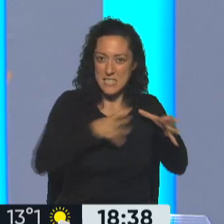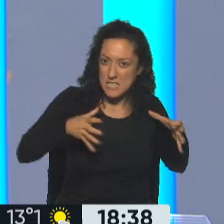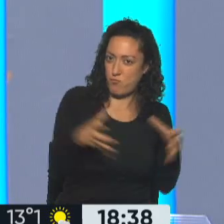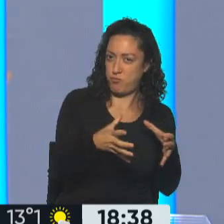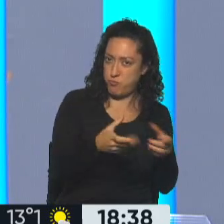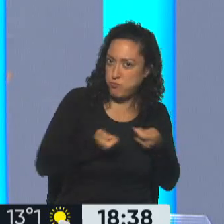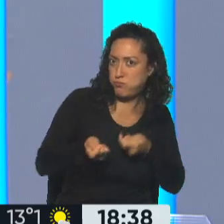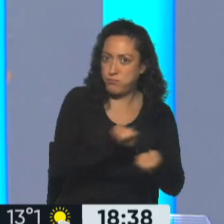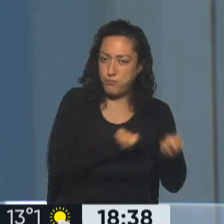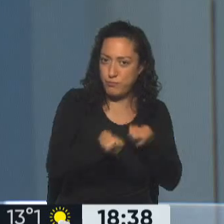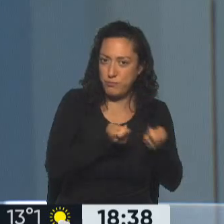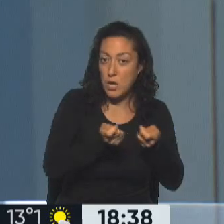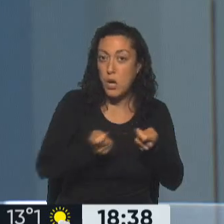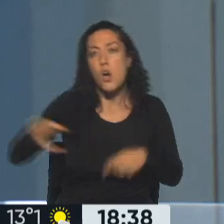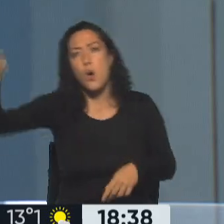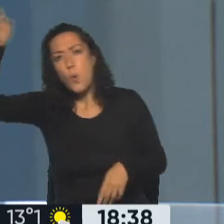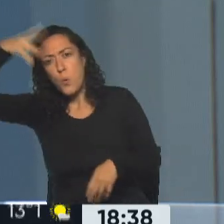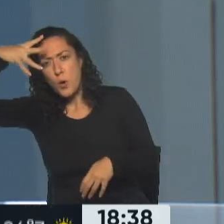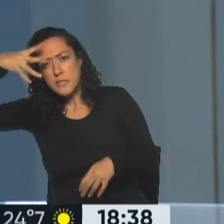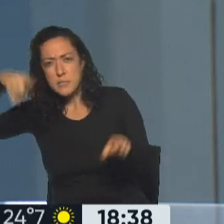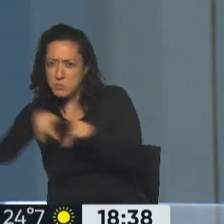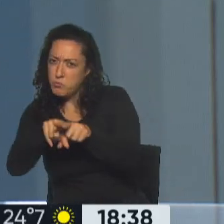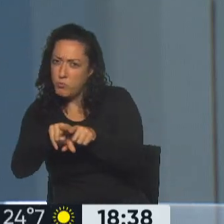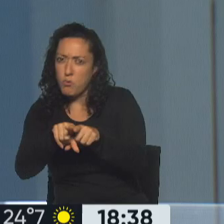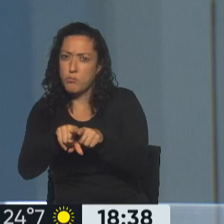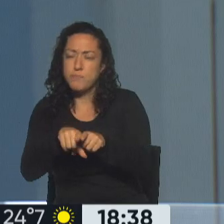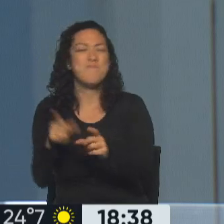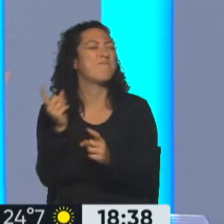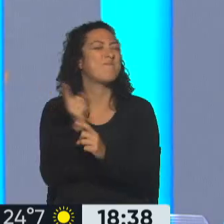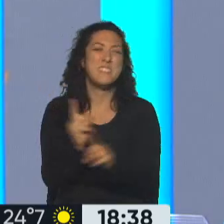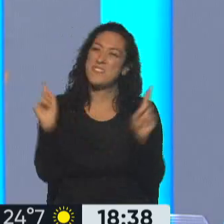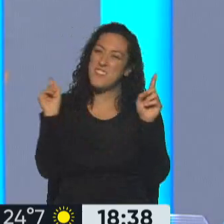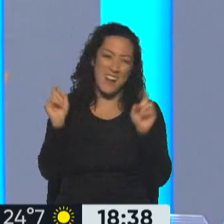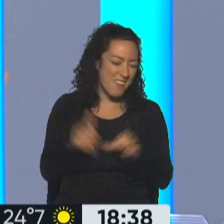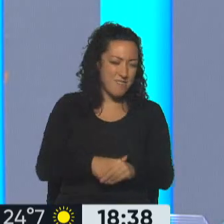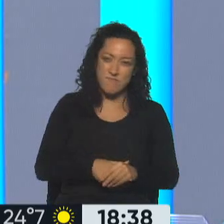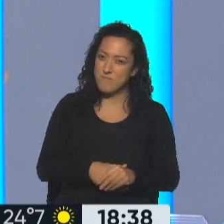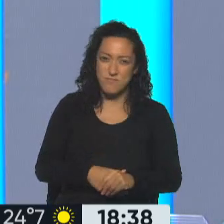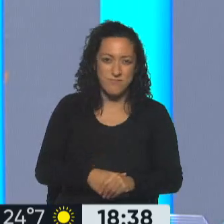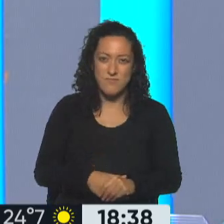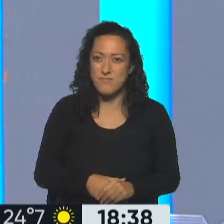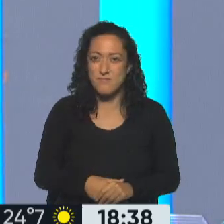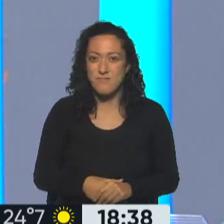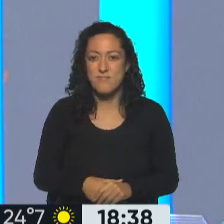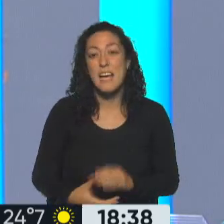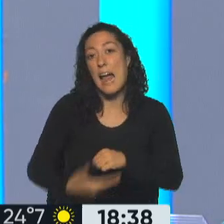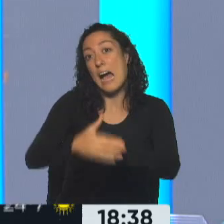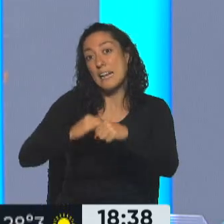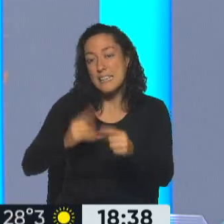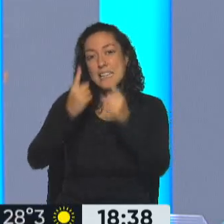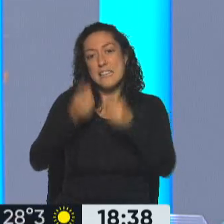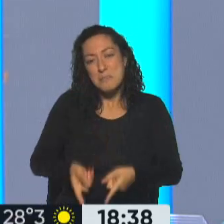aglutinada eso distinto distinto y la reta también